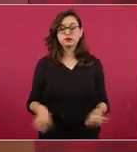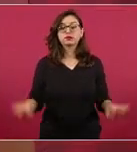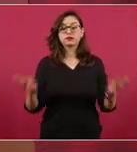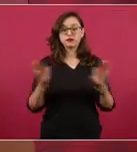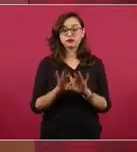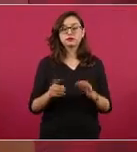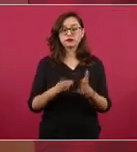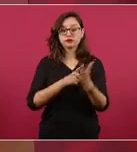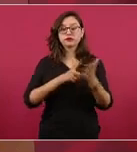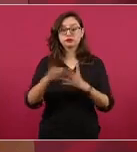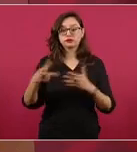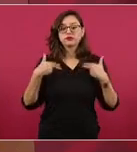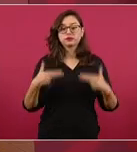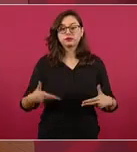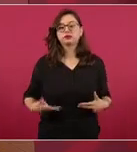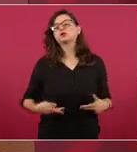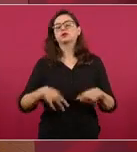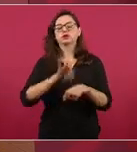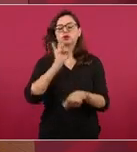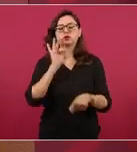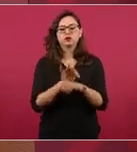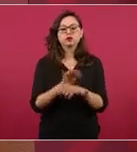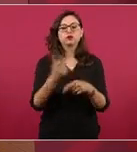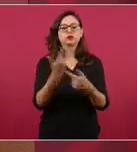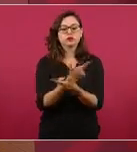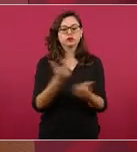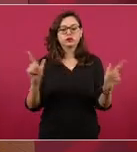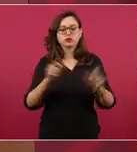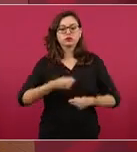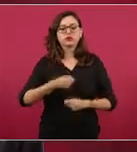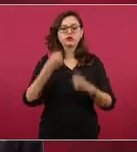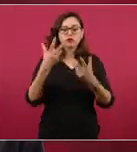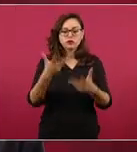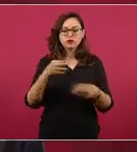defensa de los derechos humanos, a la libertad de expresión,